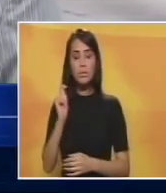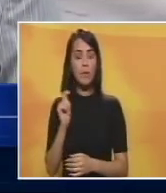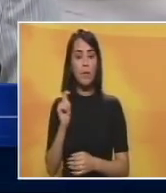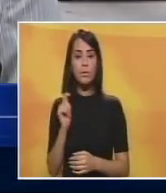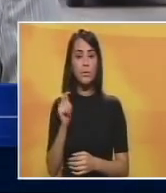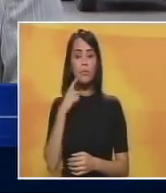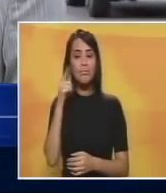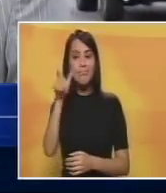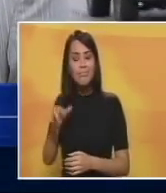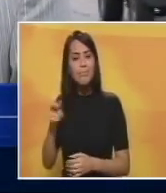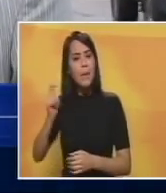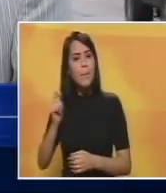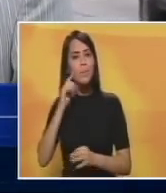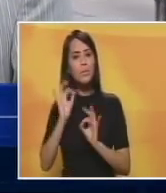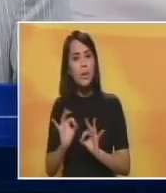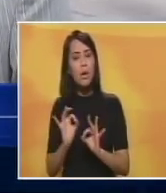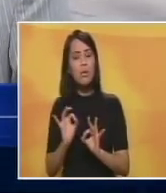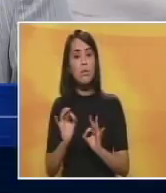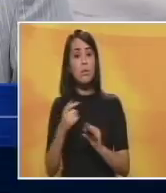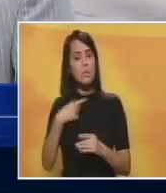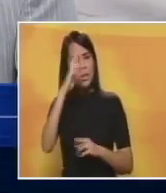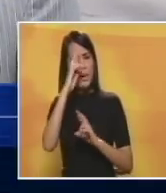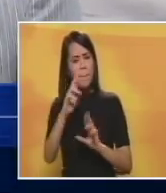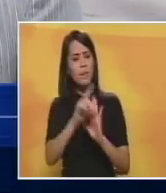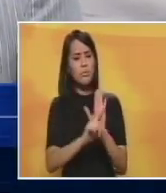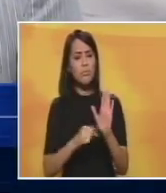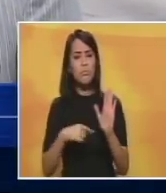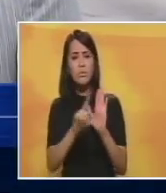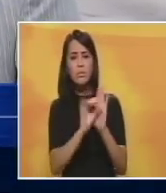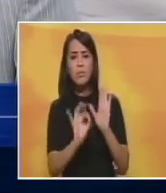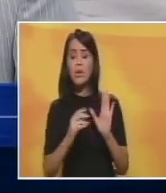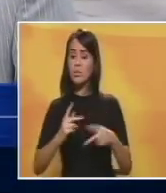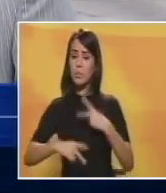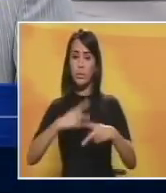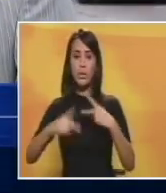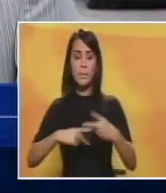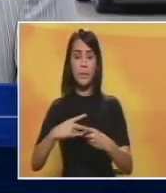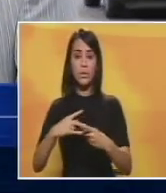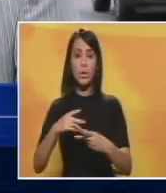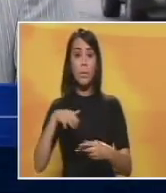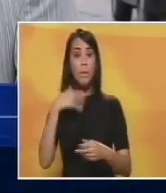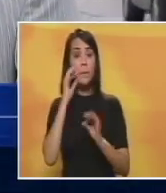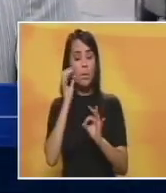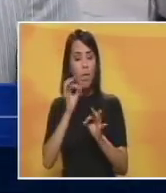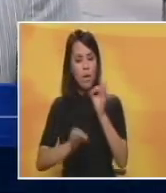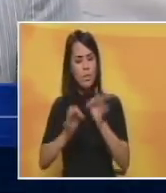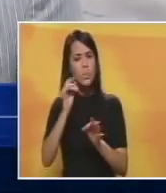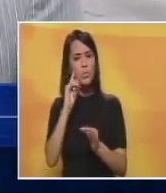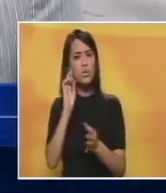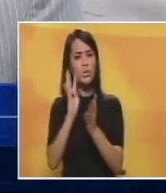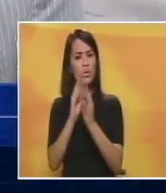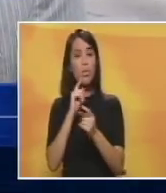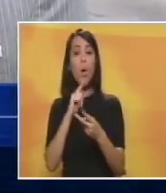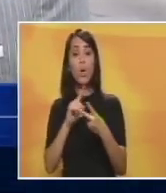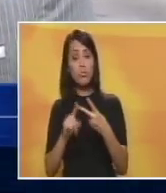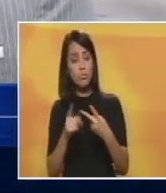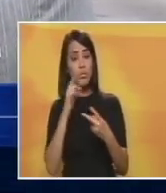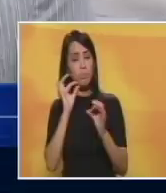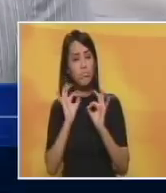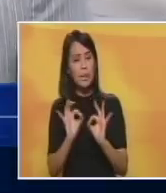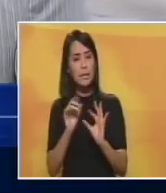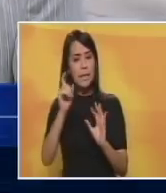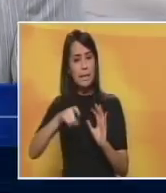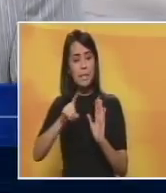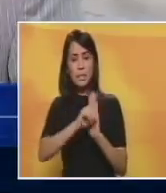trata de un parlamentario que goza de una inmunidad parlamentaria y su procedimiento para poder ser enjuiciado requiere de otras circunstancias que no